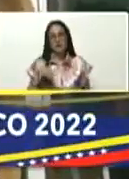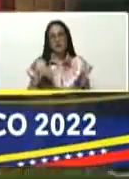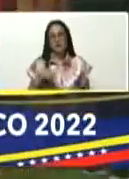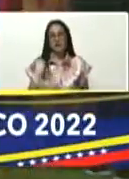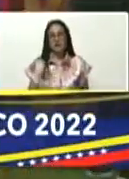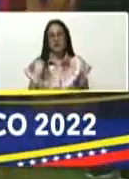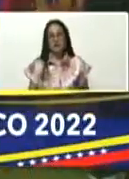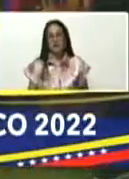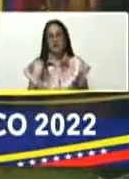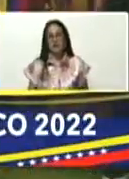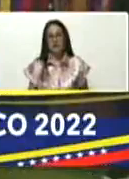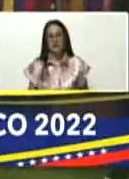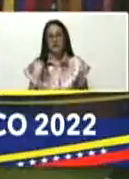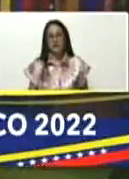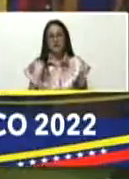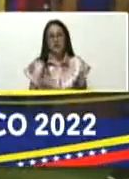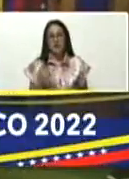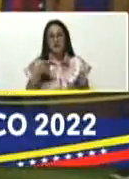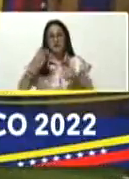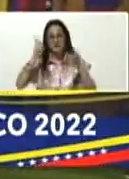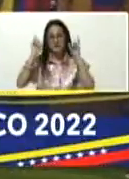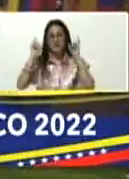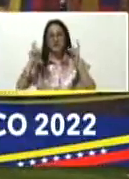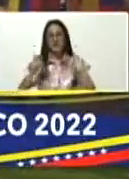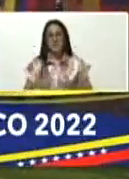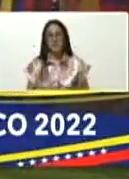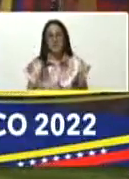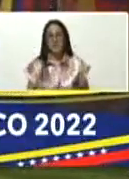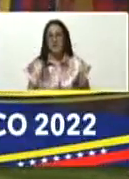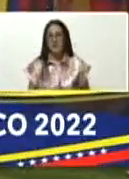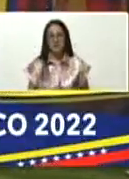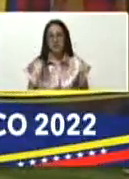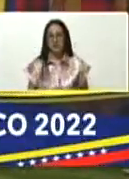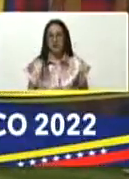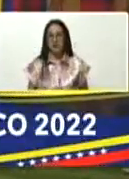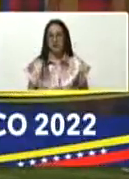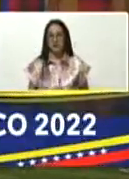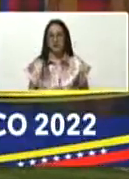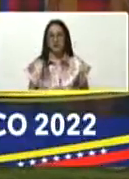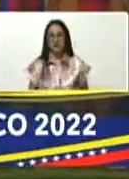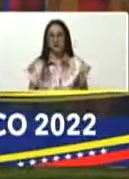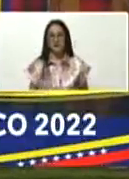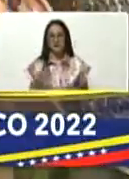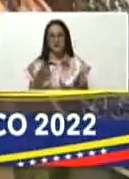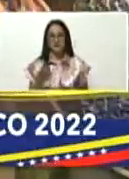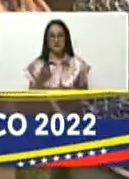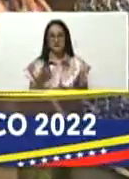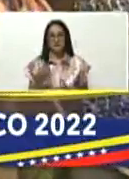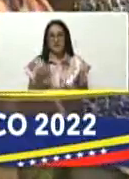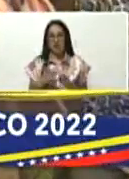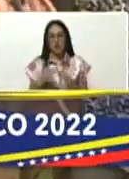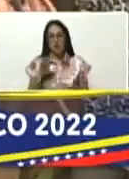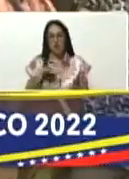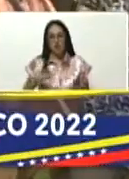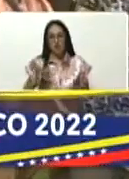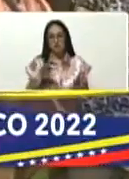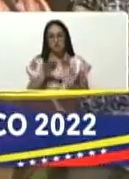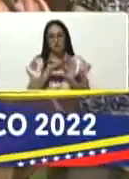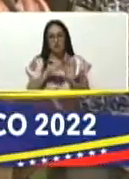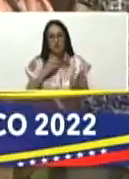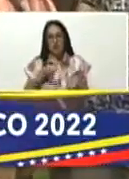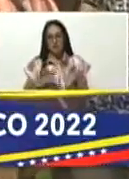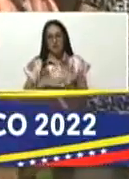donde comienza el juzgamiento de la ganadería y bueno, y luego el recorrido que vamos a hacer posterior a todos los stands. Repito,